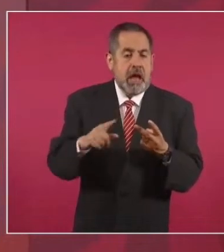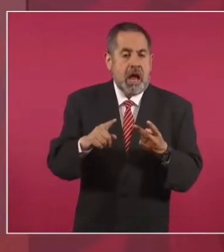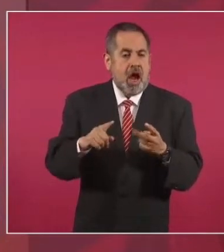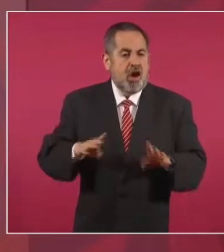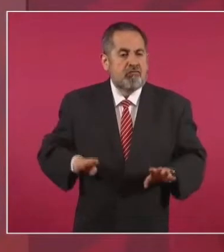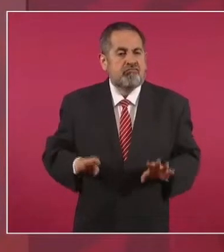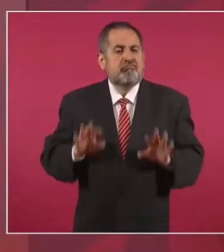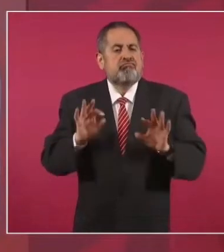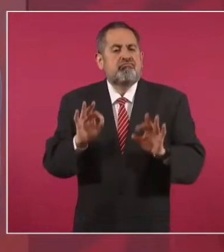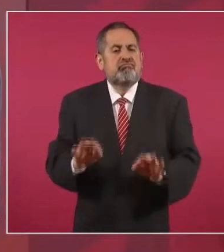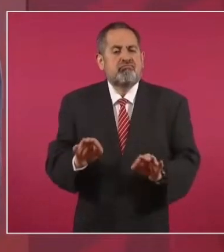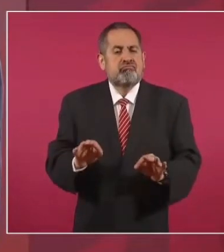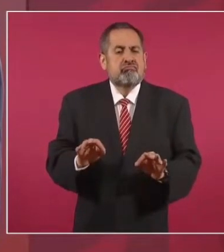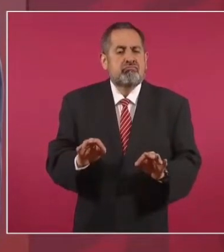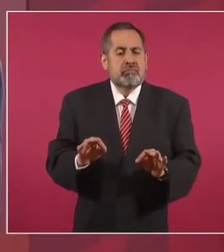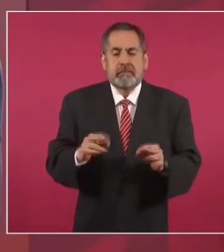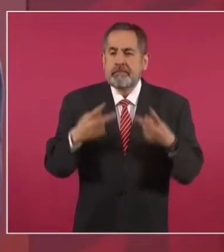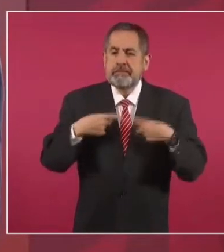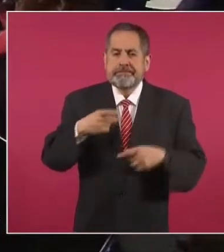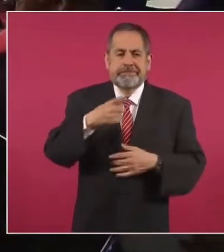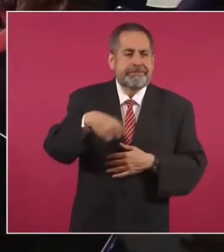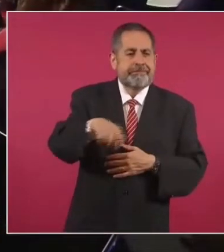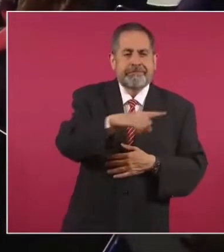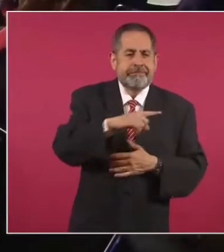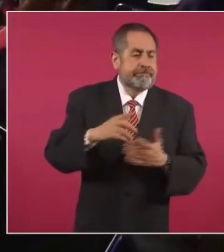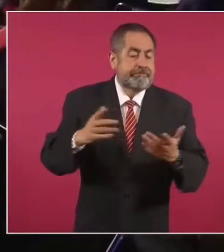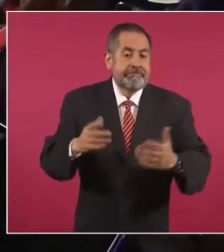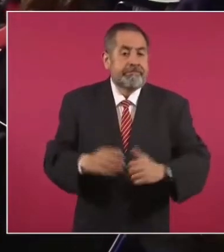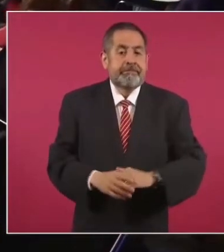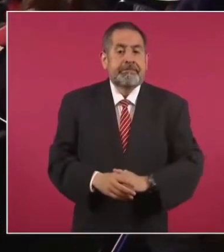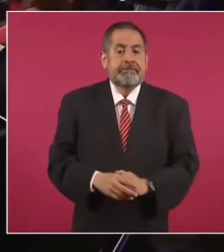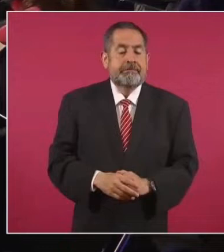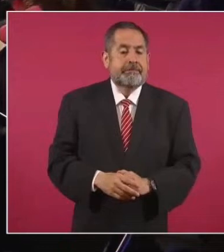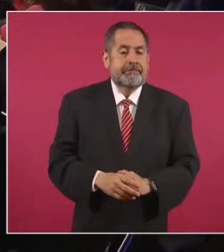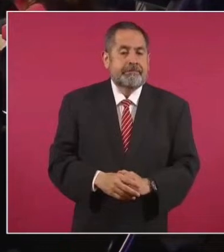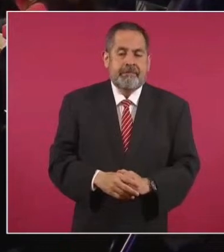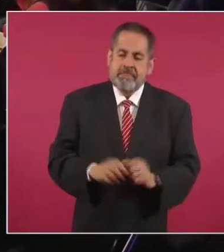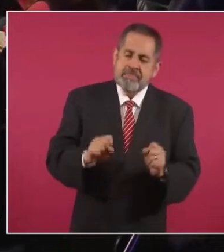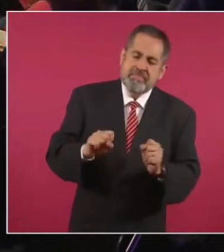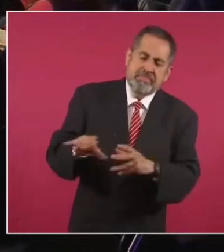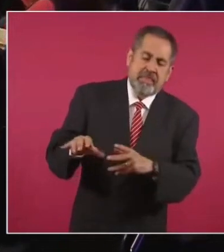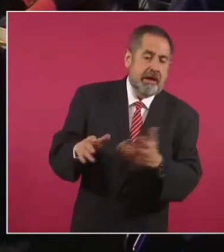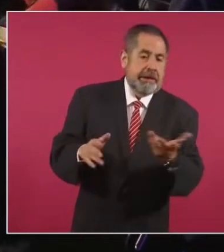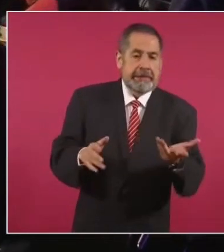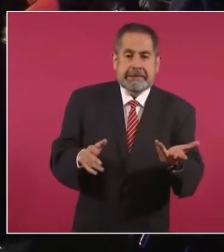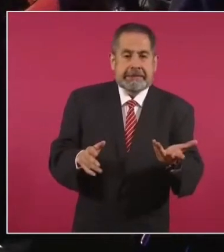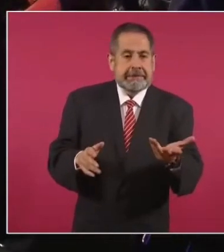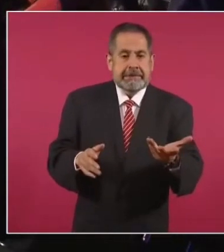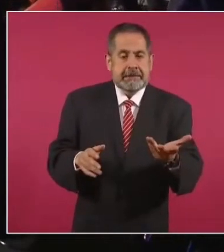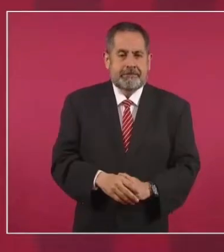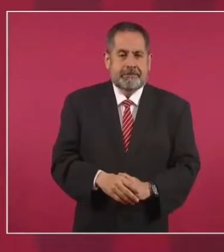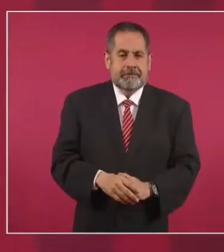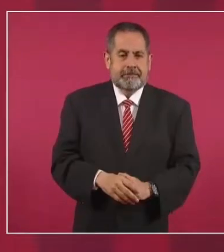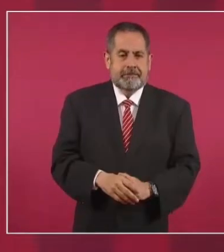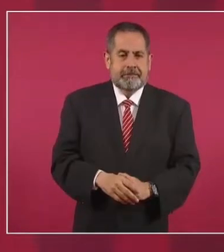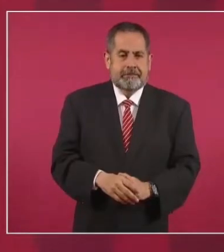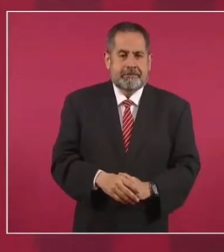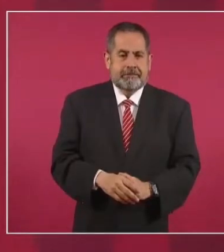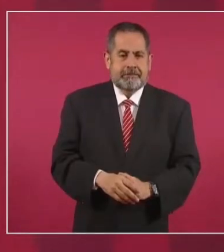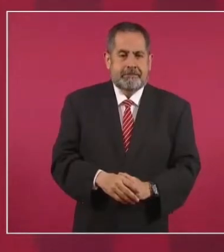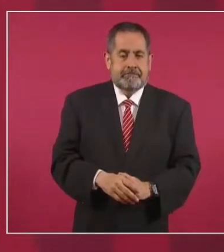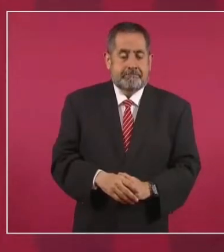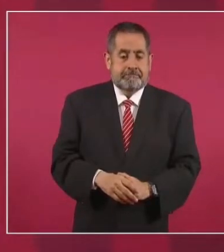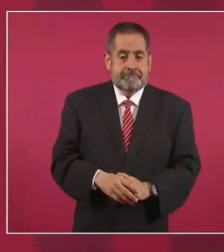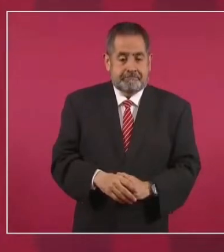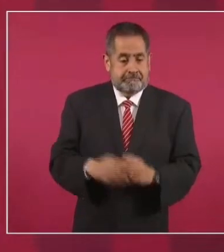del pueblo. y muchas otras cosas. Todos